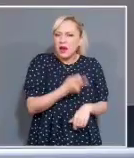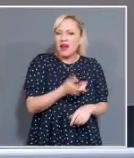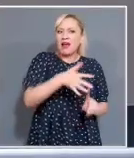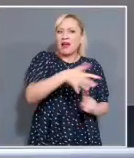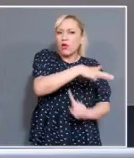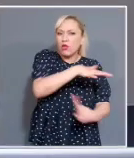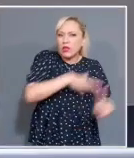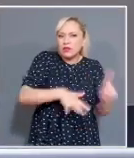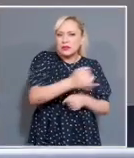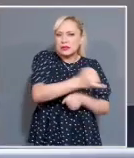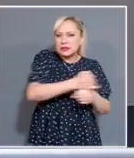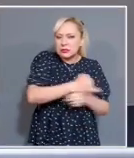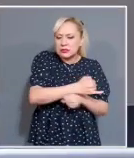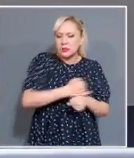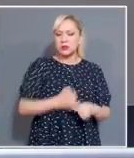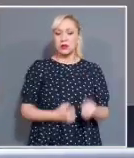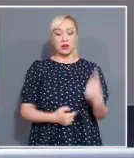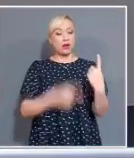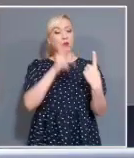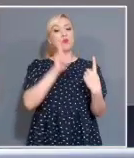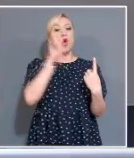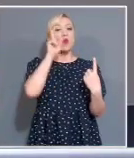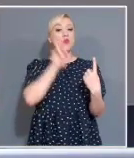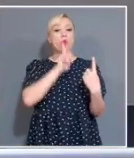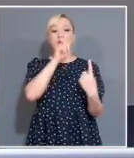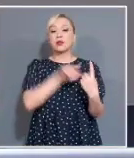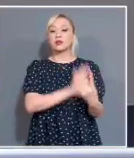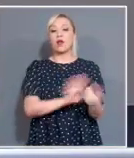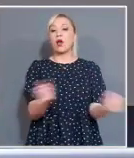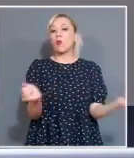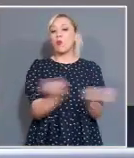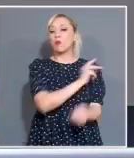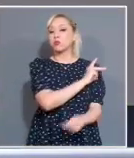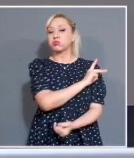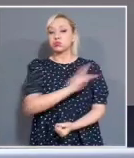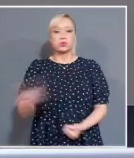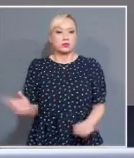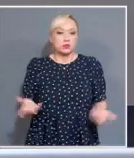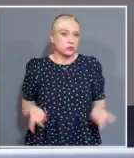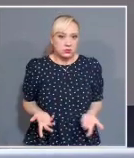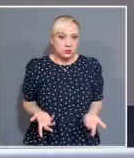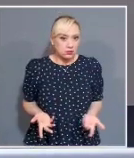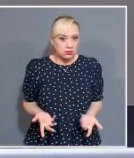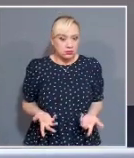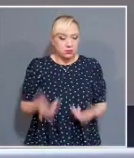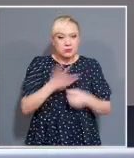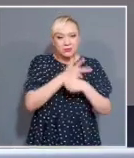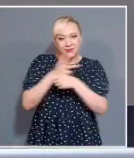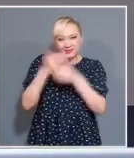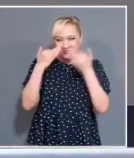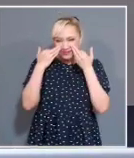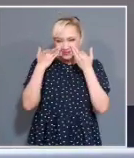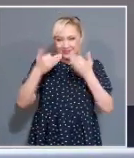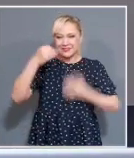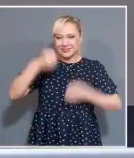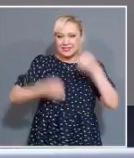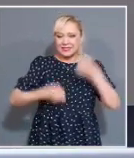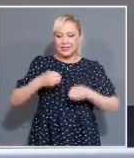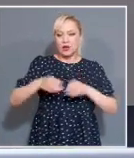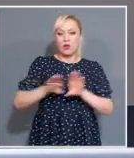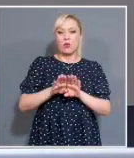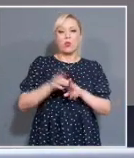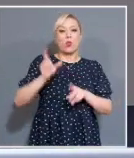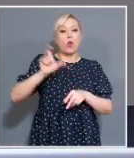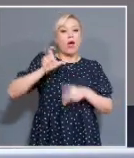Las etapas preliminares del sistema acusatorio pueden ser muy útiles para impedir precisamente que durante el juicio oral